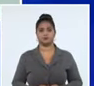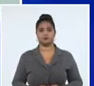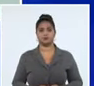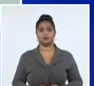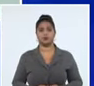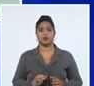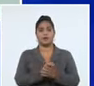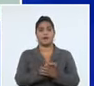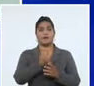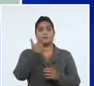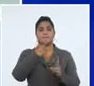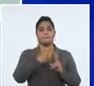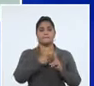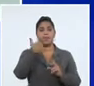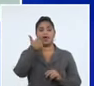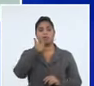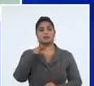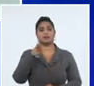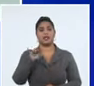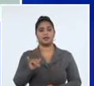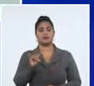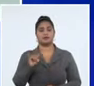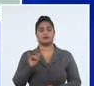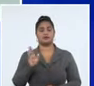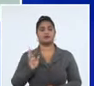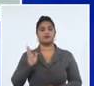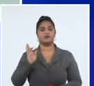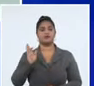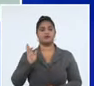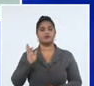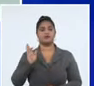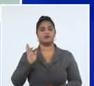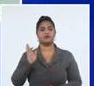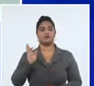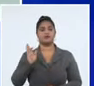Franpaís 3, Sagua de Tánamo y Antiguo